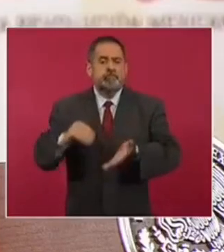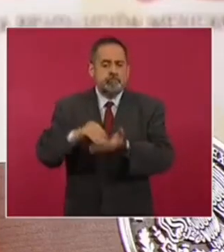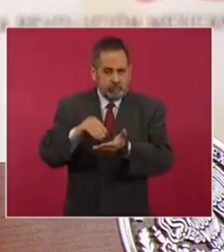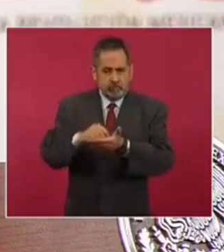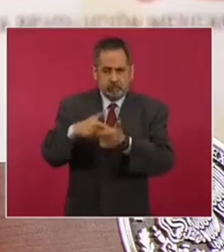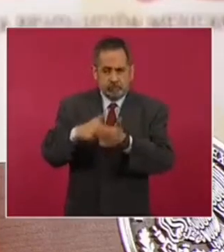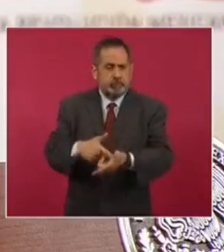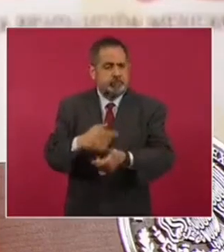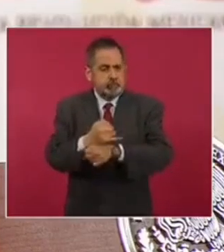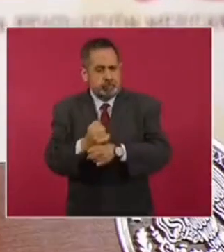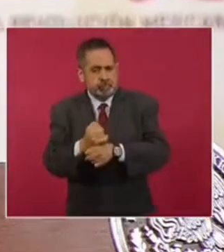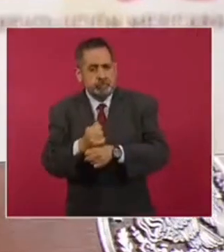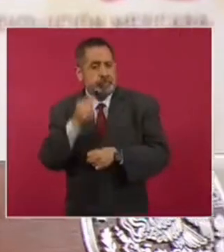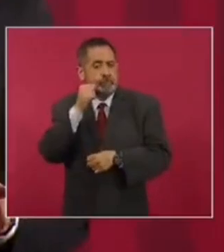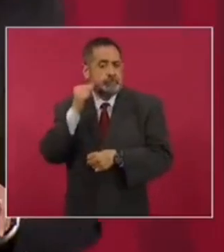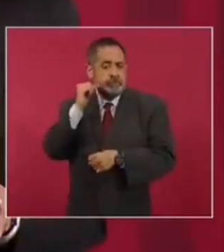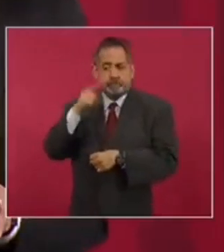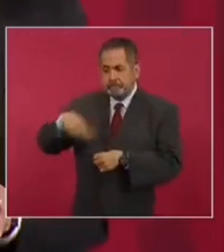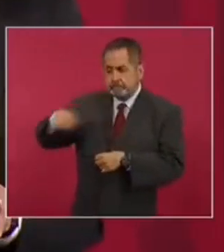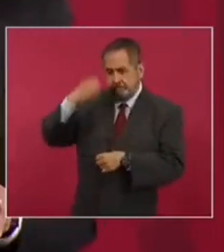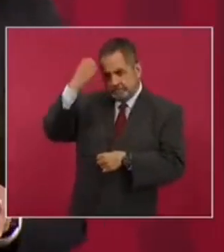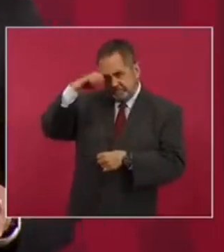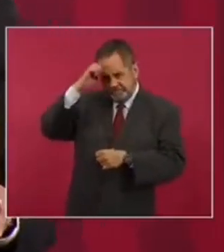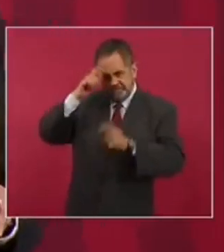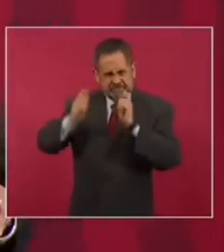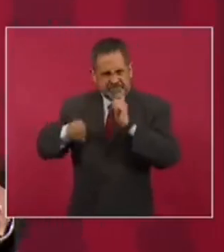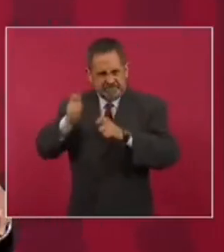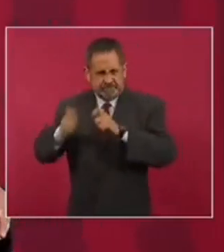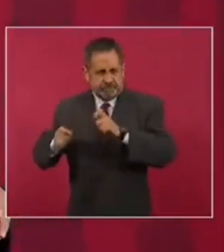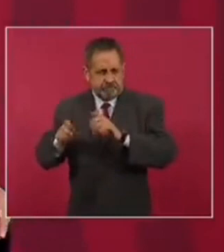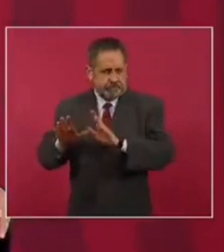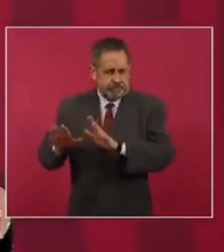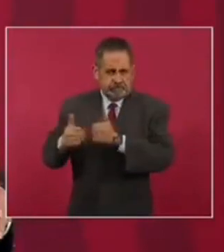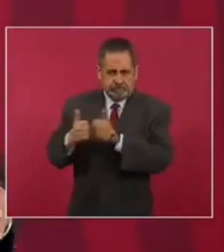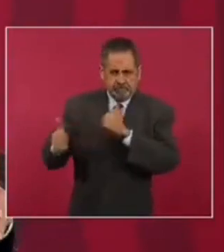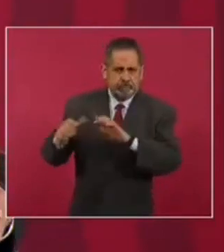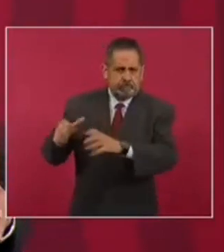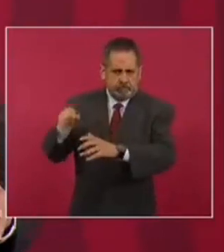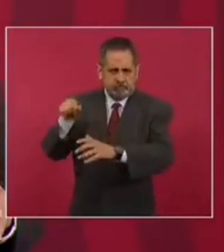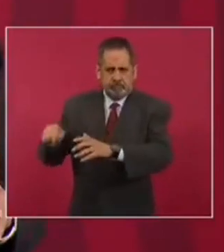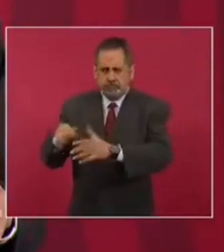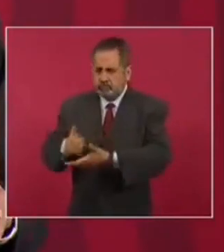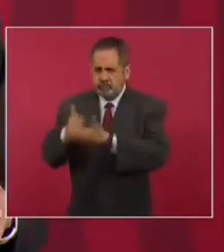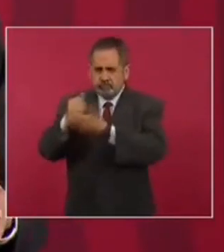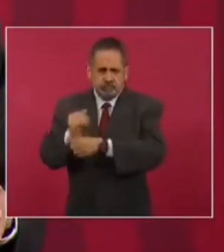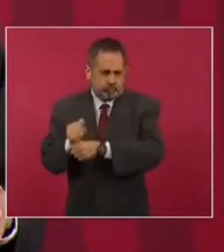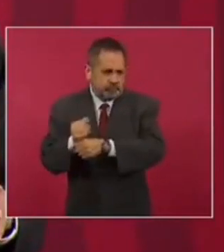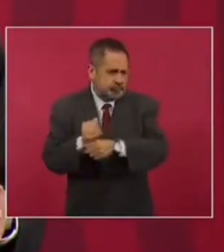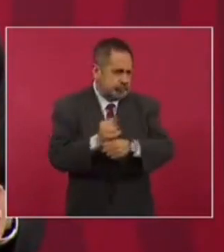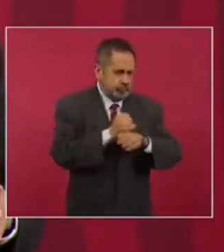entregaron los expertos independientes que están ayudando